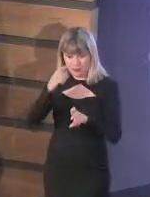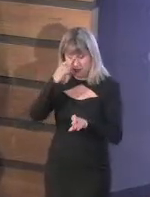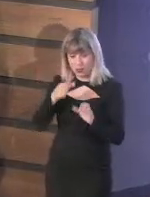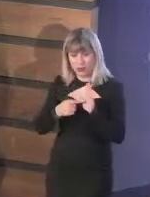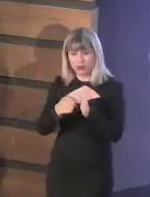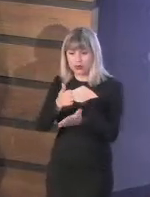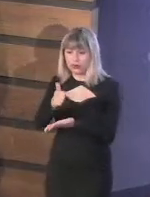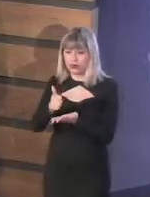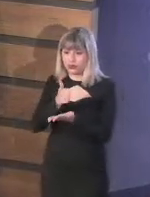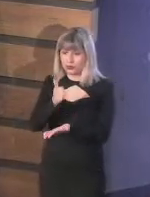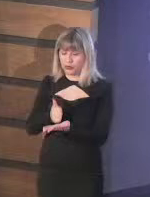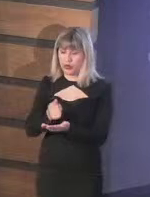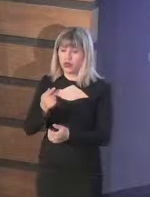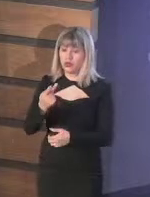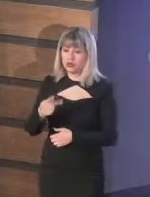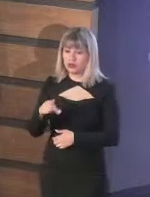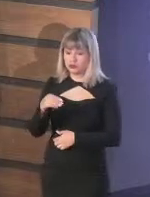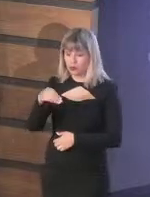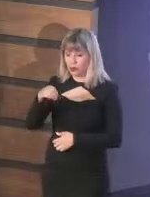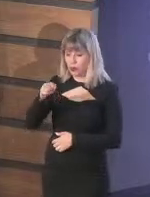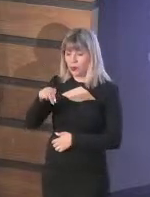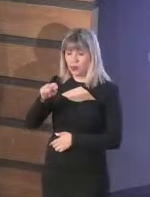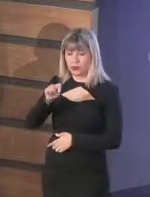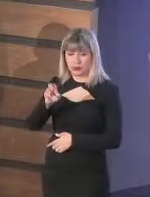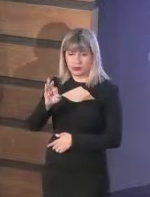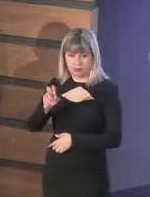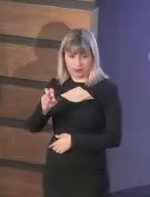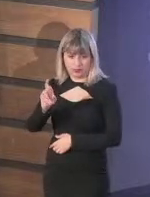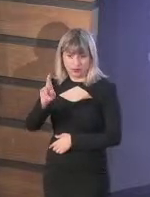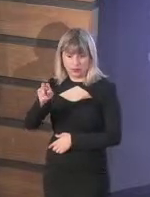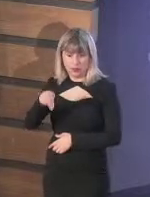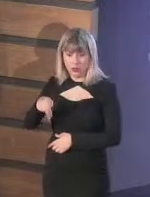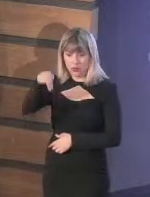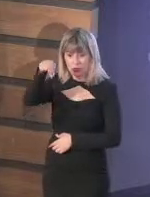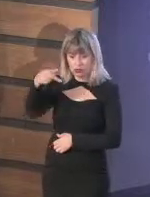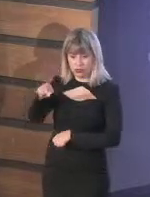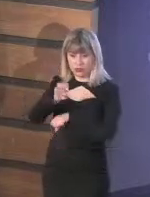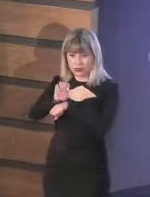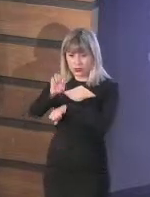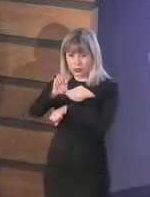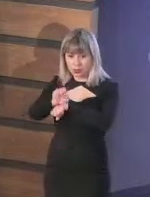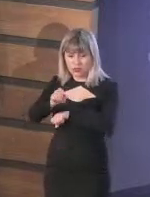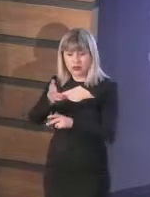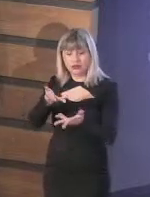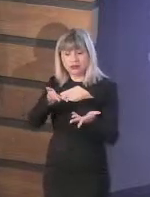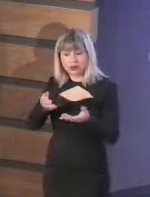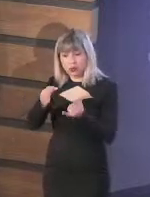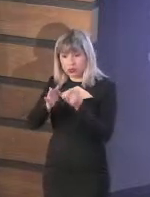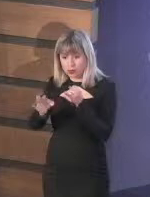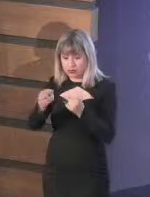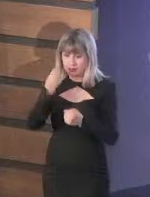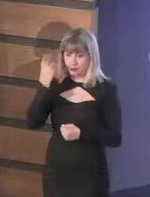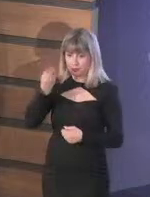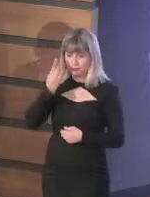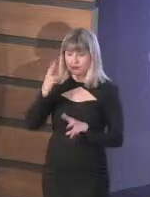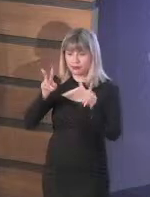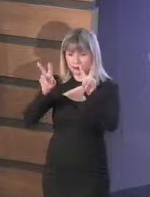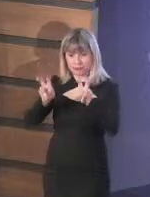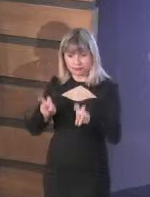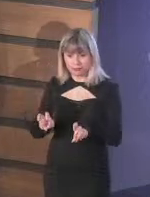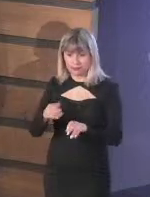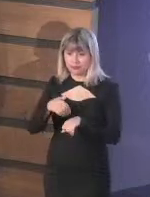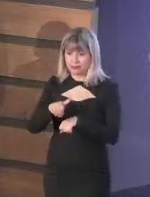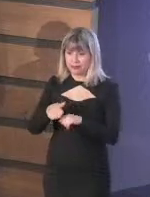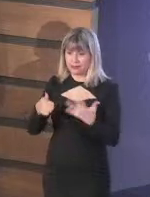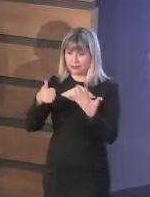Desde la ciudad de Montufar, provincia de Carchi, al norte de Ecuador, tendremos la última conferencia de este sexto